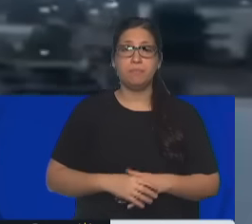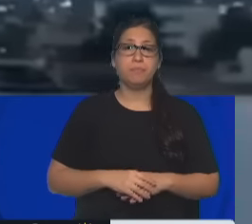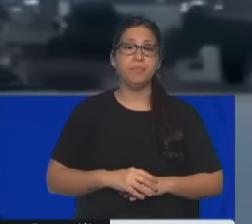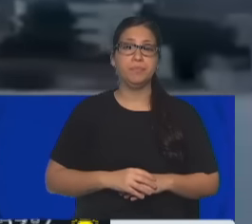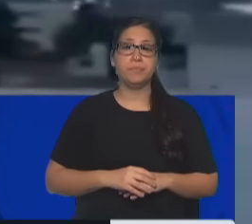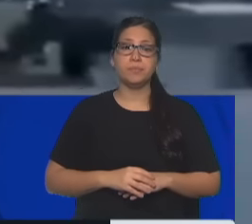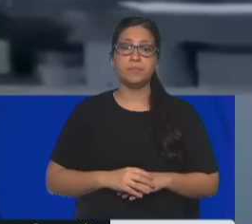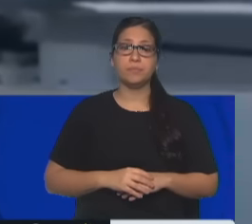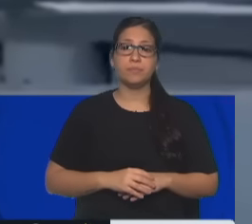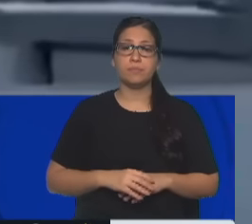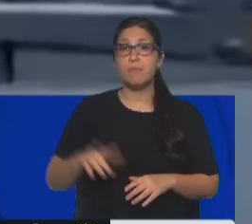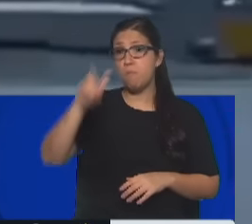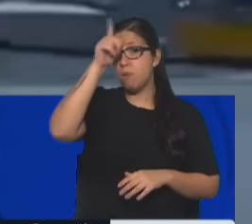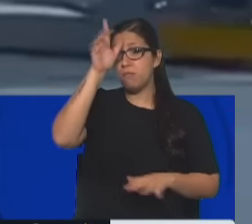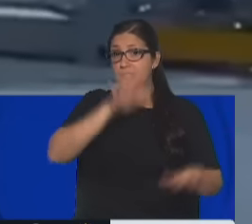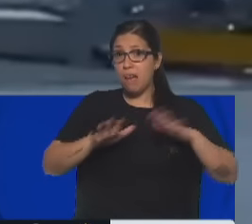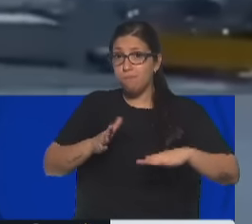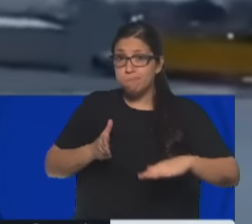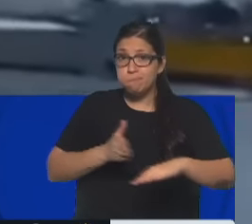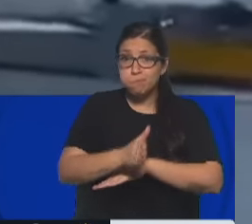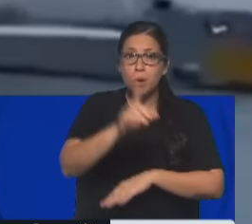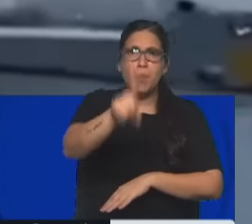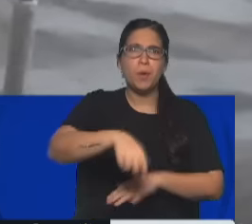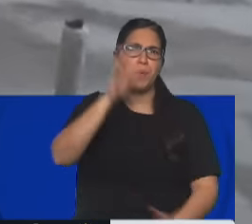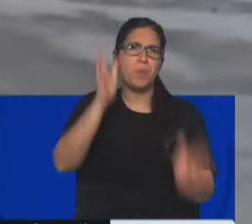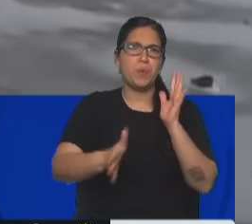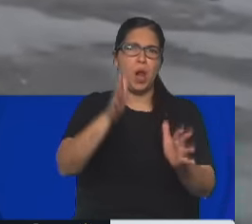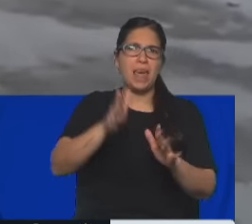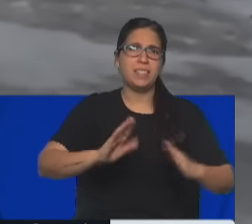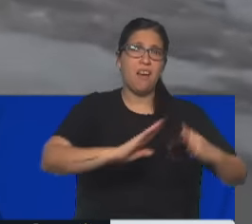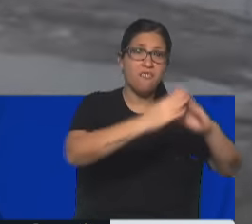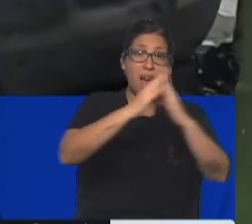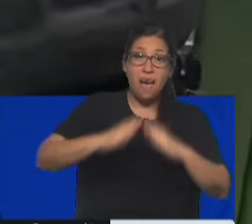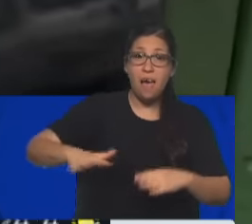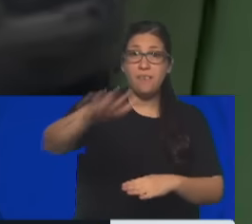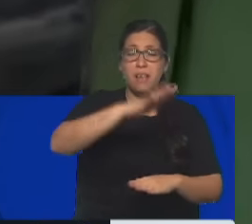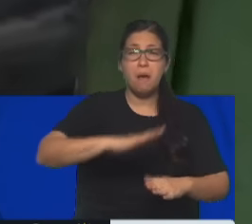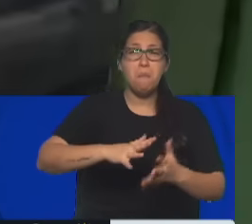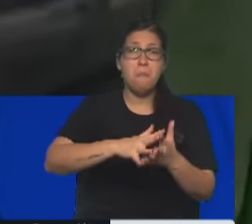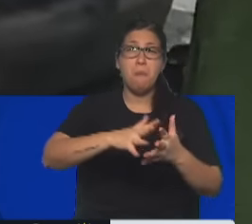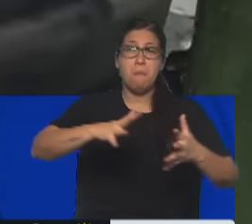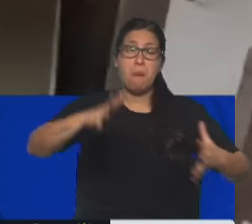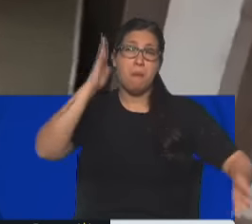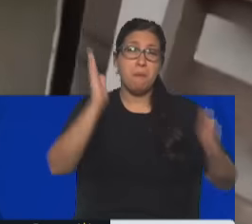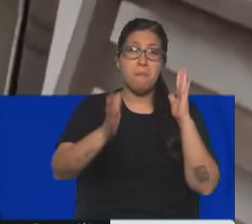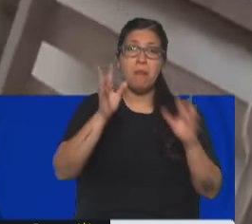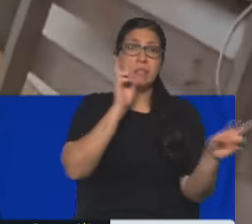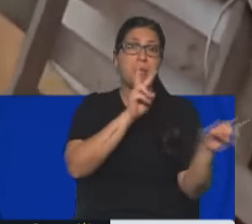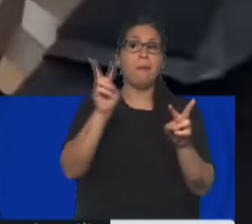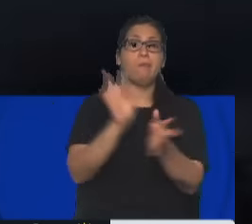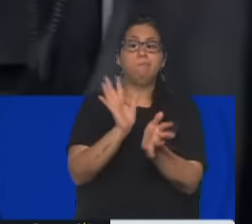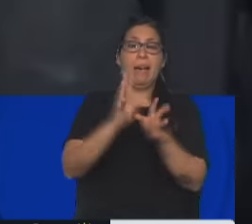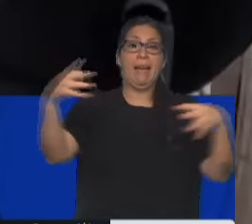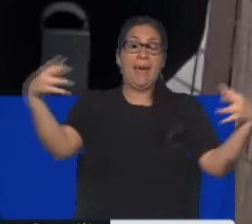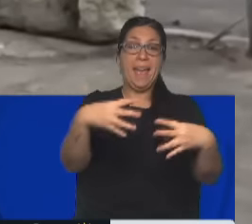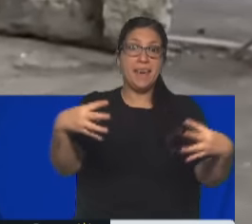El operativo desencadenó una escalada de la violencia en las favelas que transformó a la ciudad en un escenario de guerra, y el accionar policial